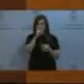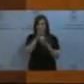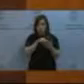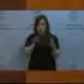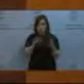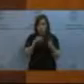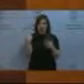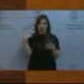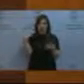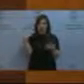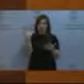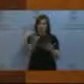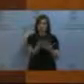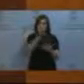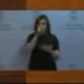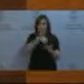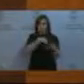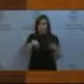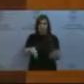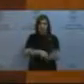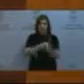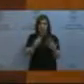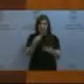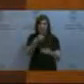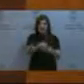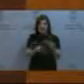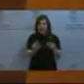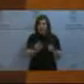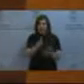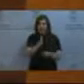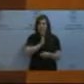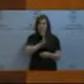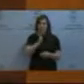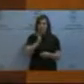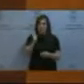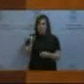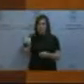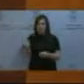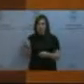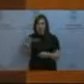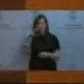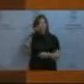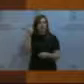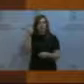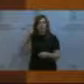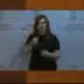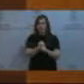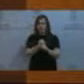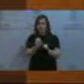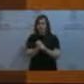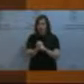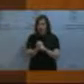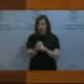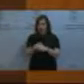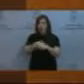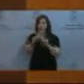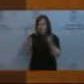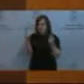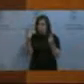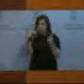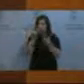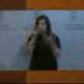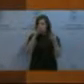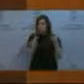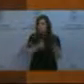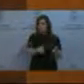hasta el año 2017, lo que ha sido pisotear, en este caso, la dignidad de un trabajador público, por lo que ustedes